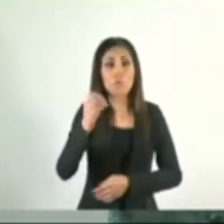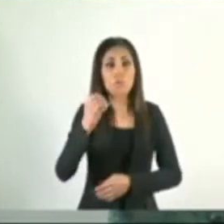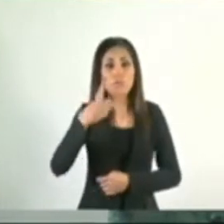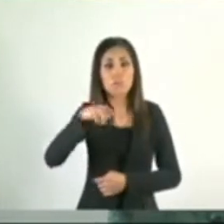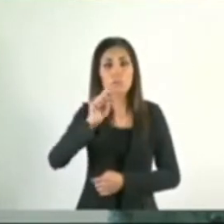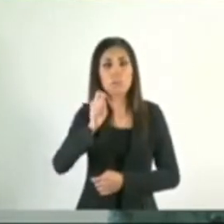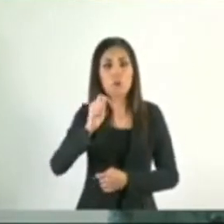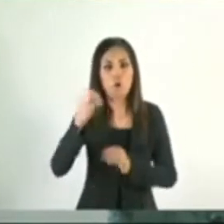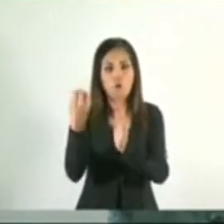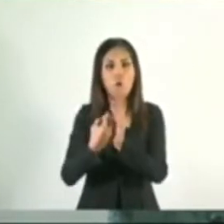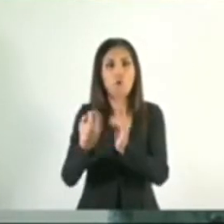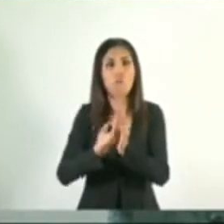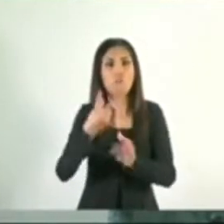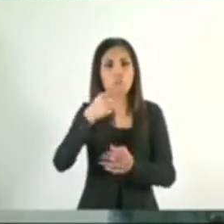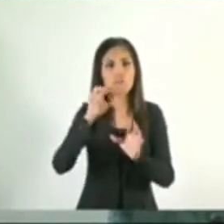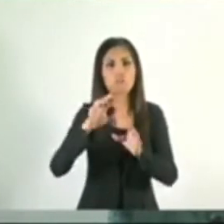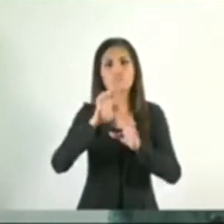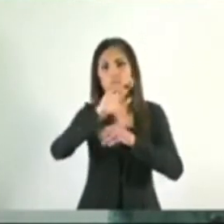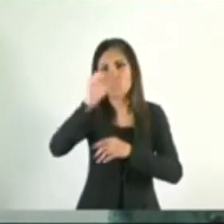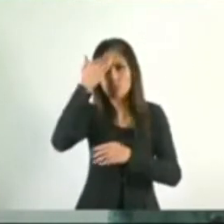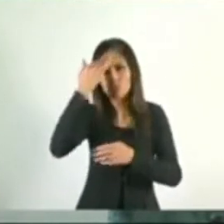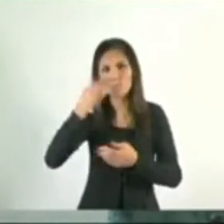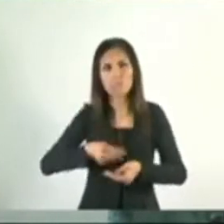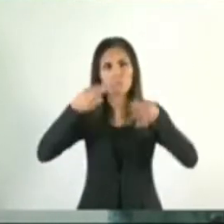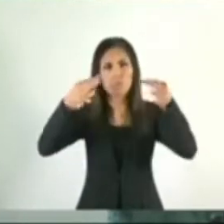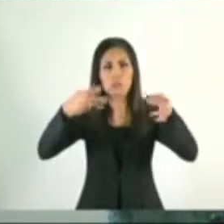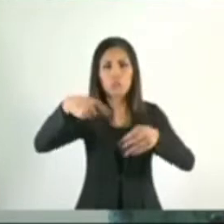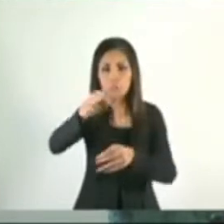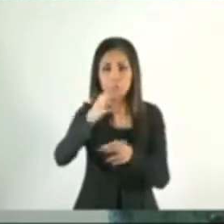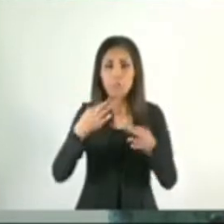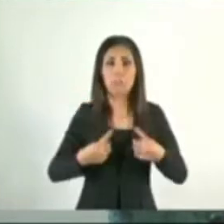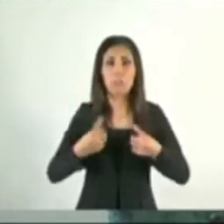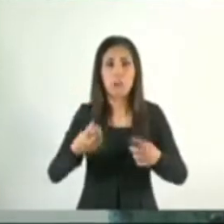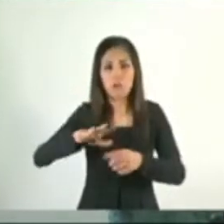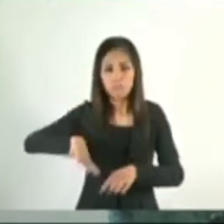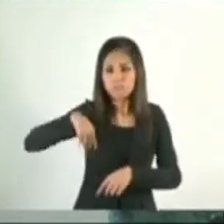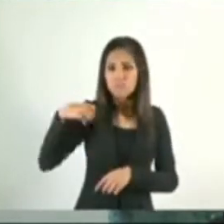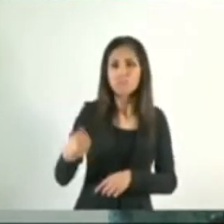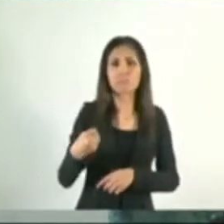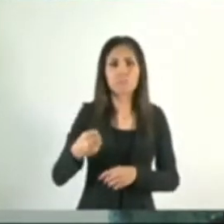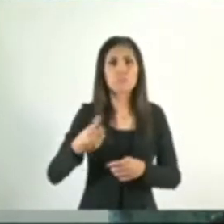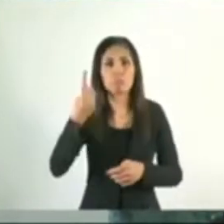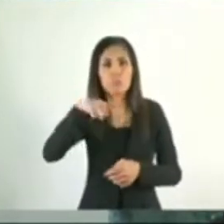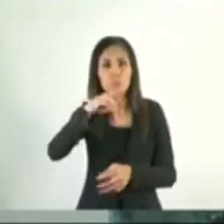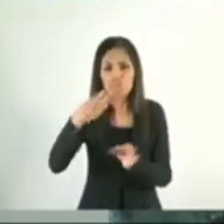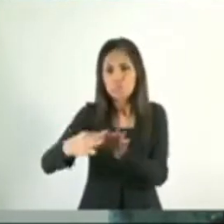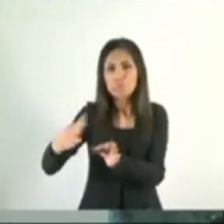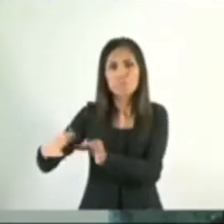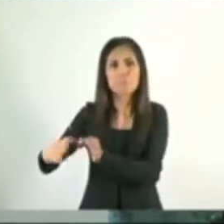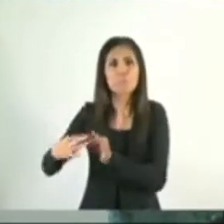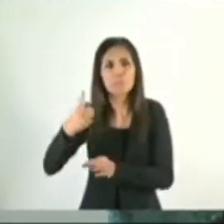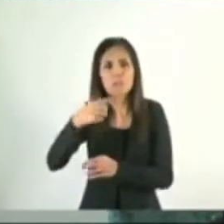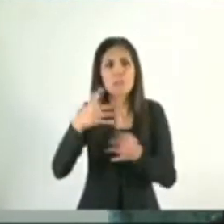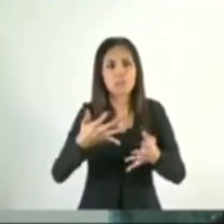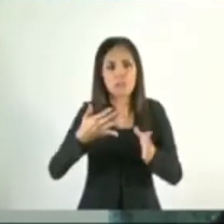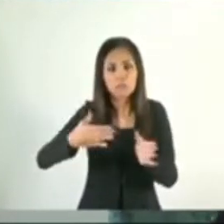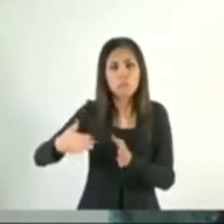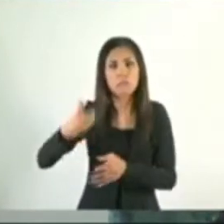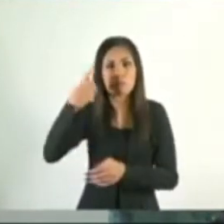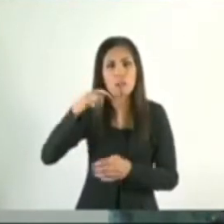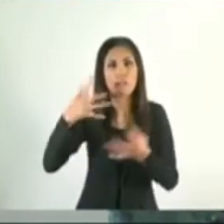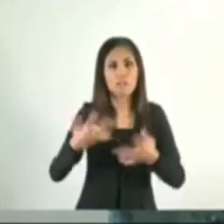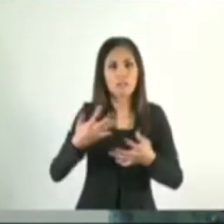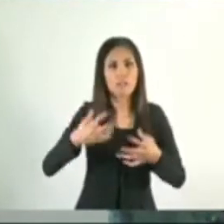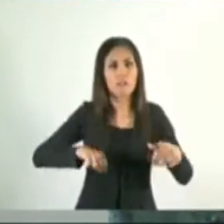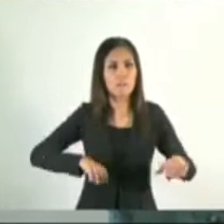oro, reconocimiento que nos compromete a redoblar esfuerzos enfocados en la adopción y el cumplimiento de procesos y prácticas a favor de